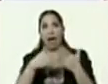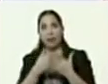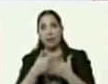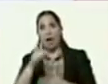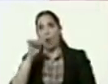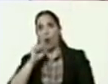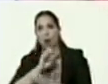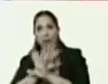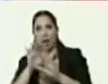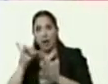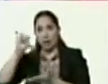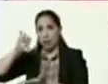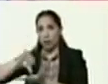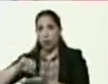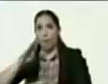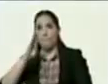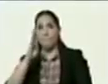en Colombia